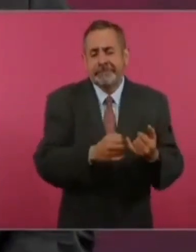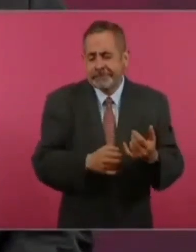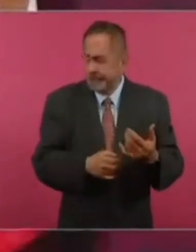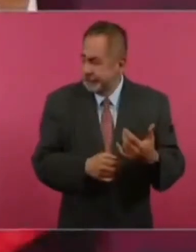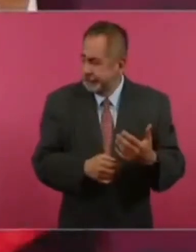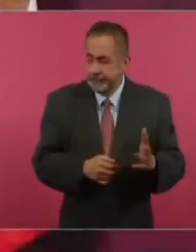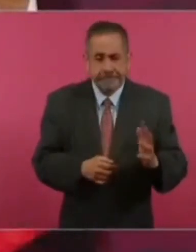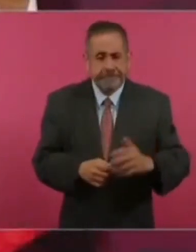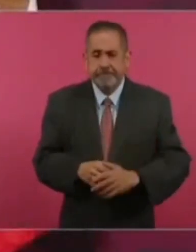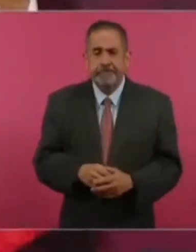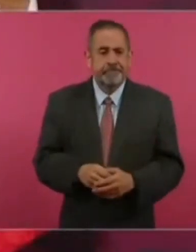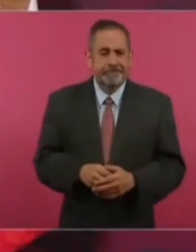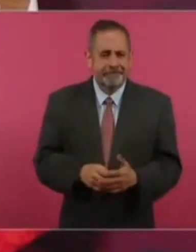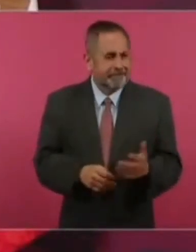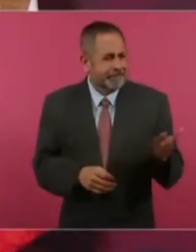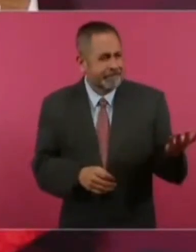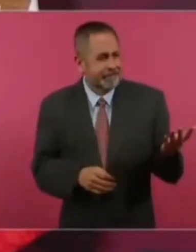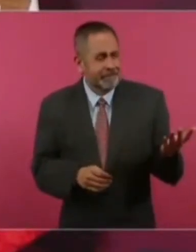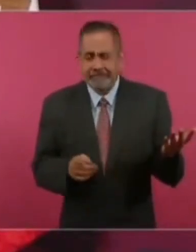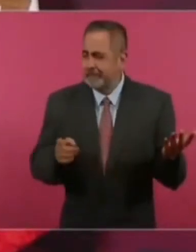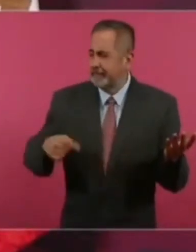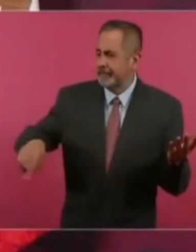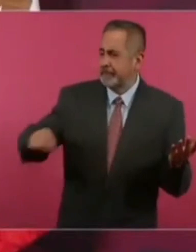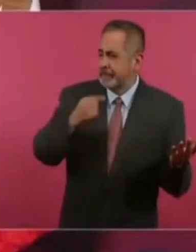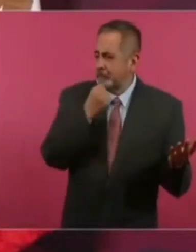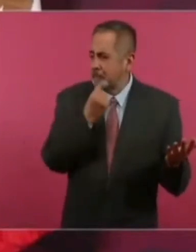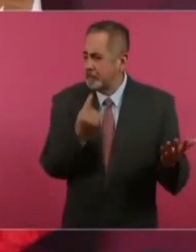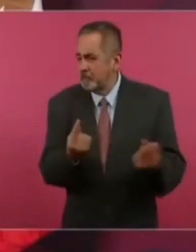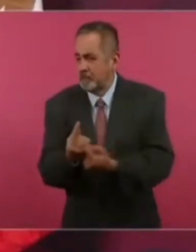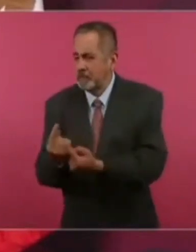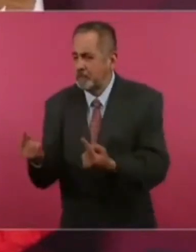¿Pero qué culpa tienen los niños,